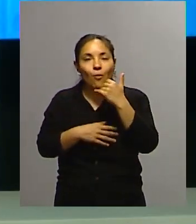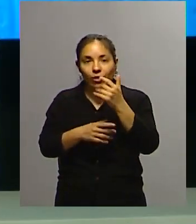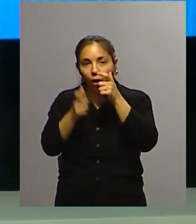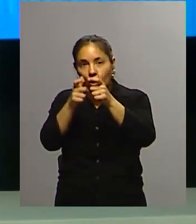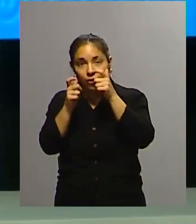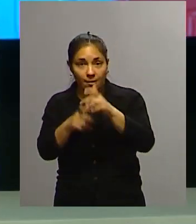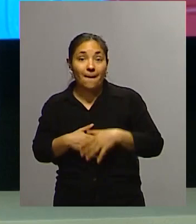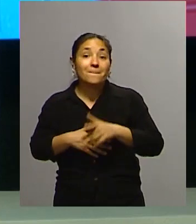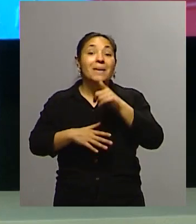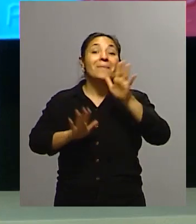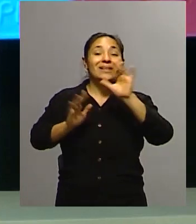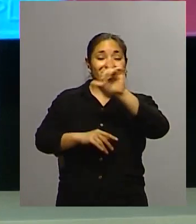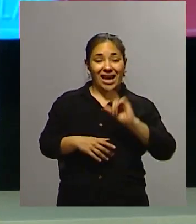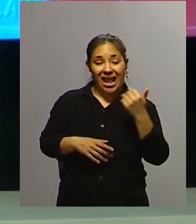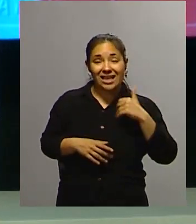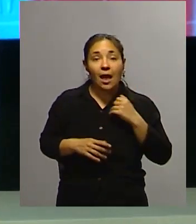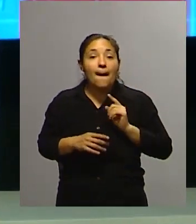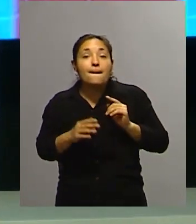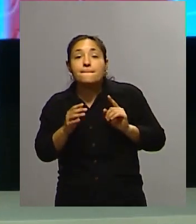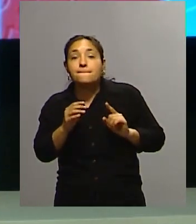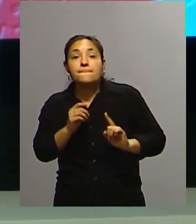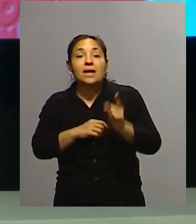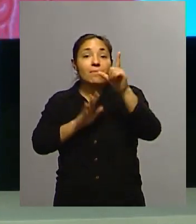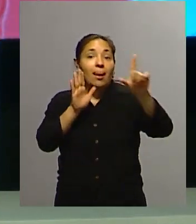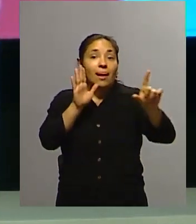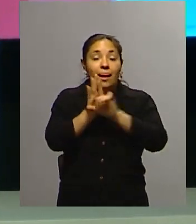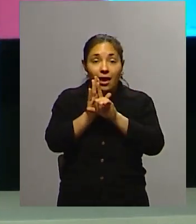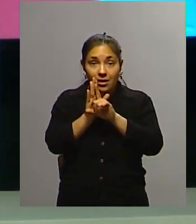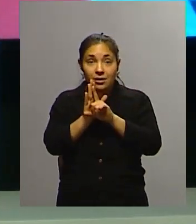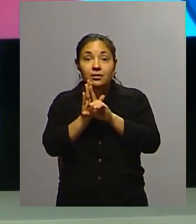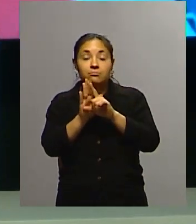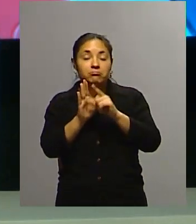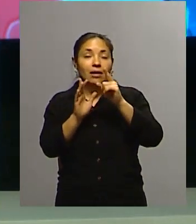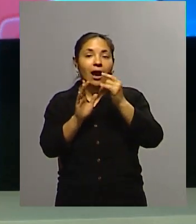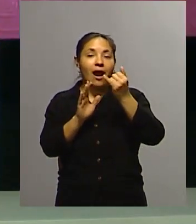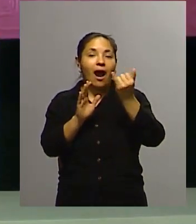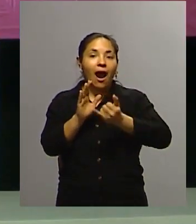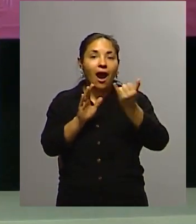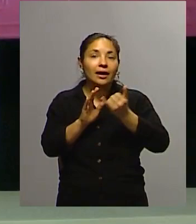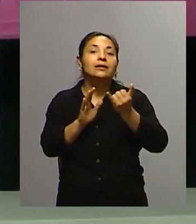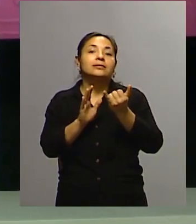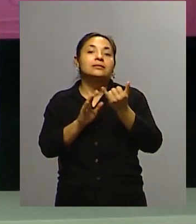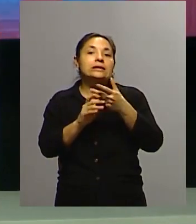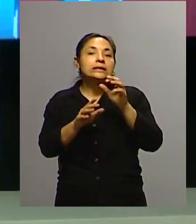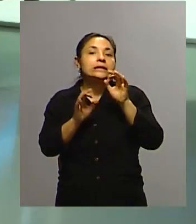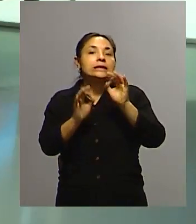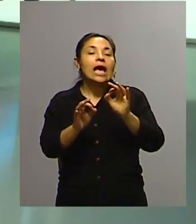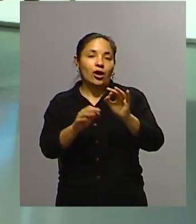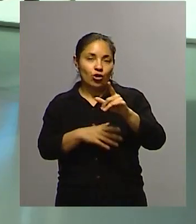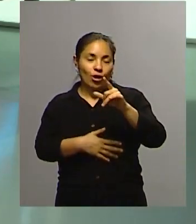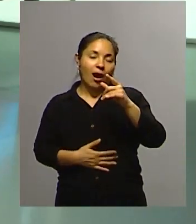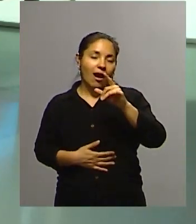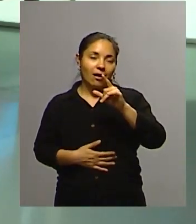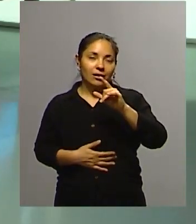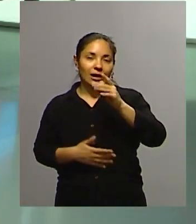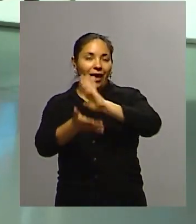cero. Todos los países vitivinícolas del mundo están entre 0,5 y 0,8. Sí. Pero, acaba